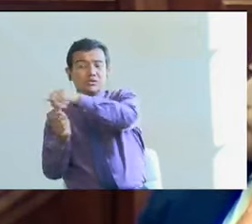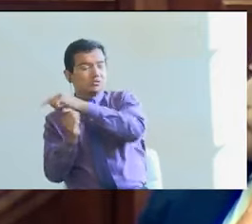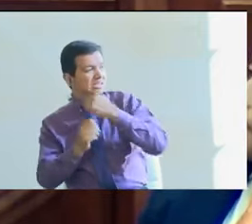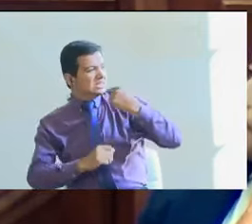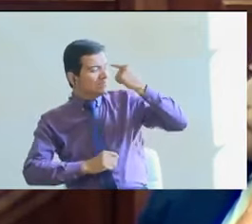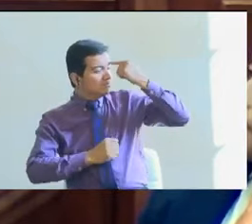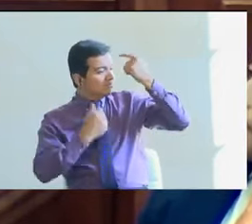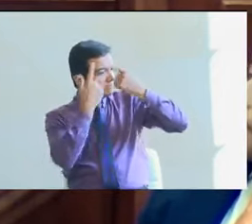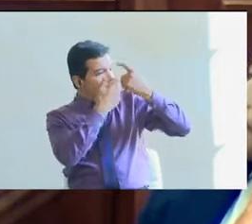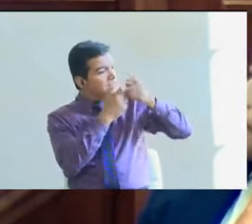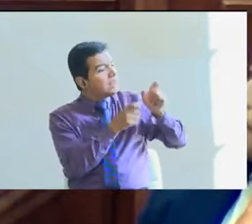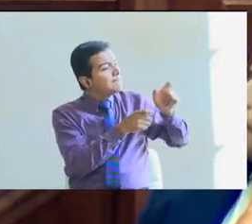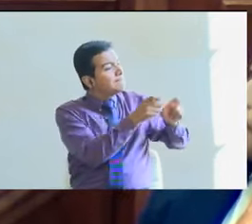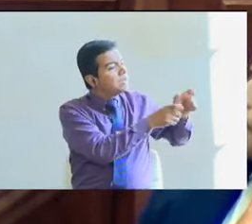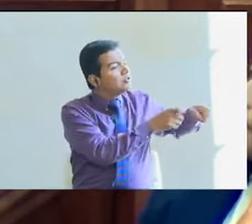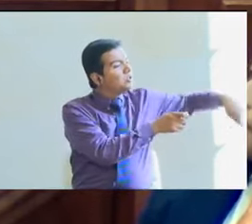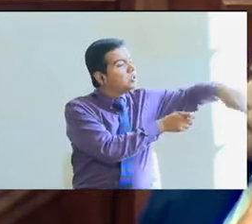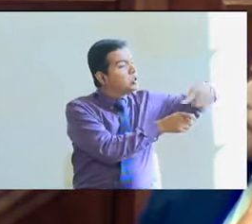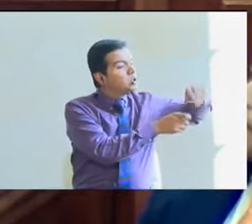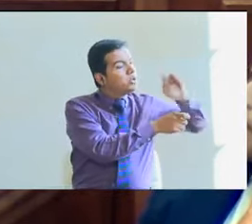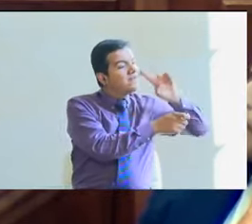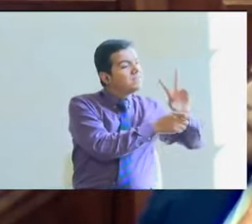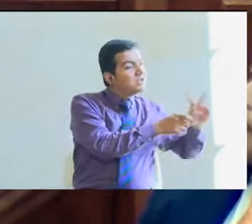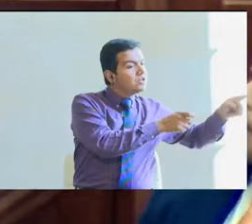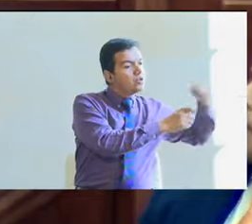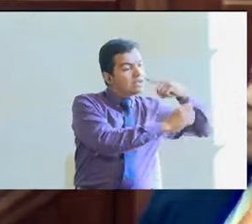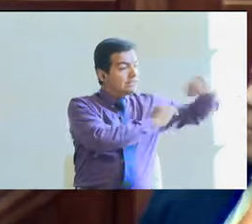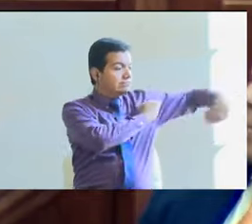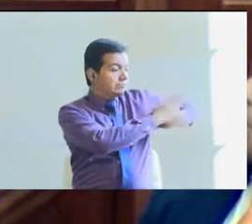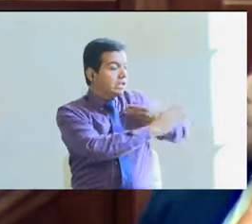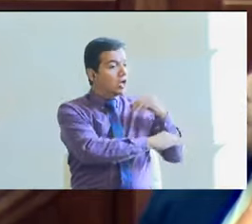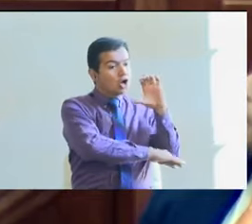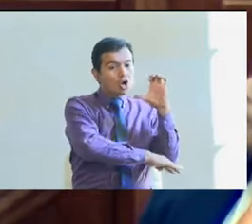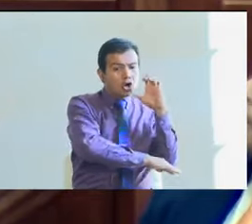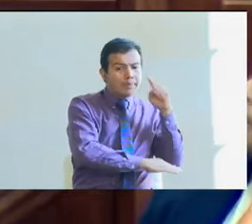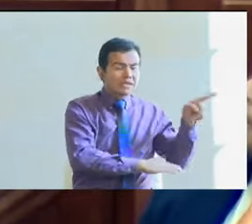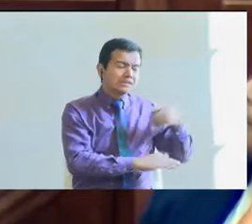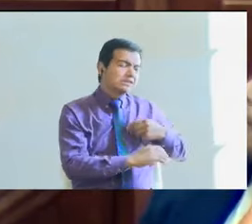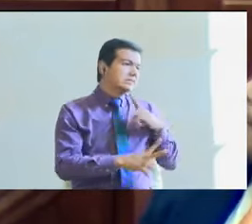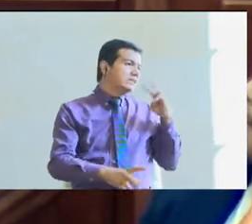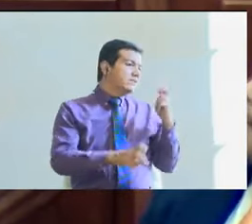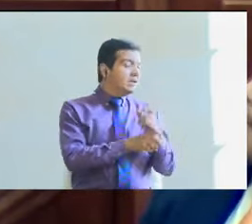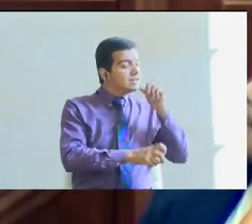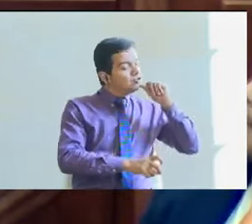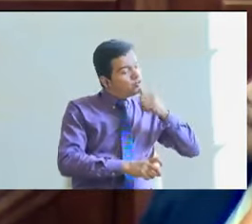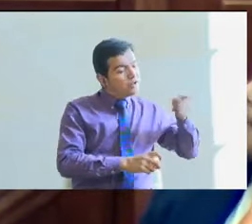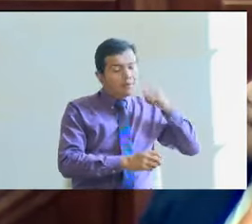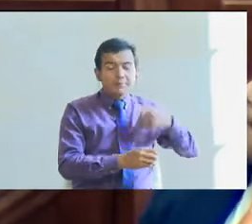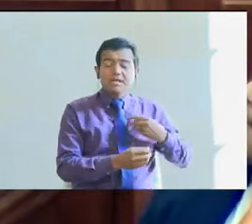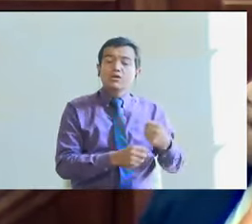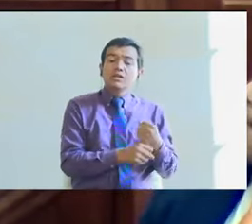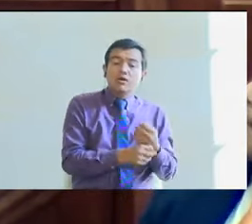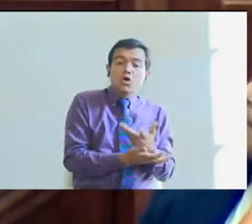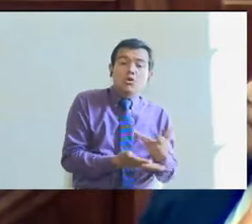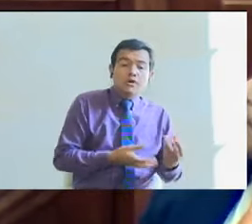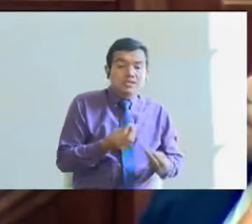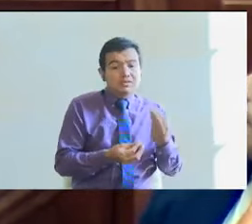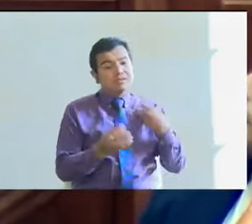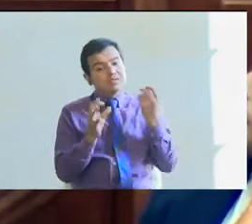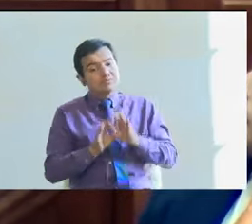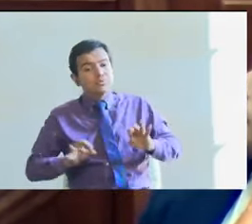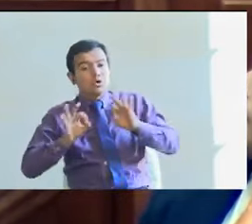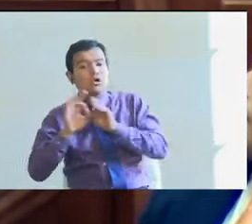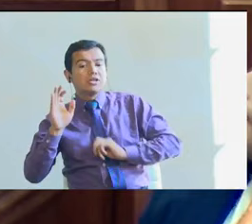trabajo y generándole conflicto a todos esos alcaldes de las diferentes fronteras de Colombia para que revisen la política